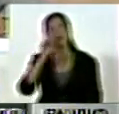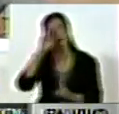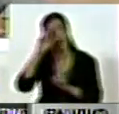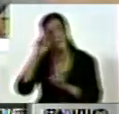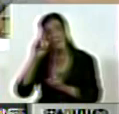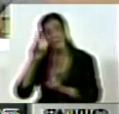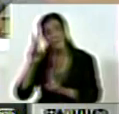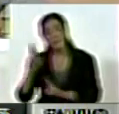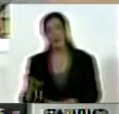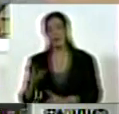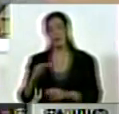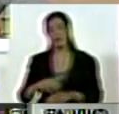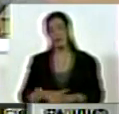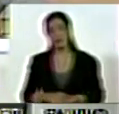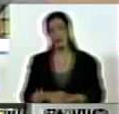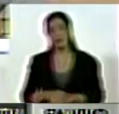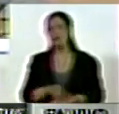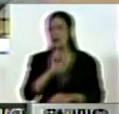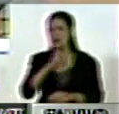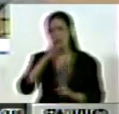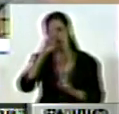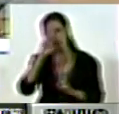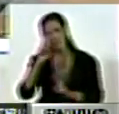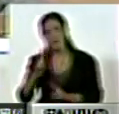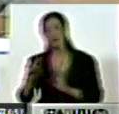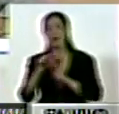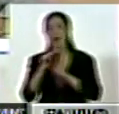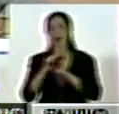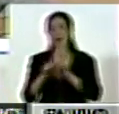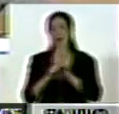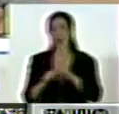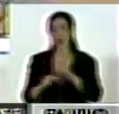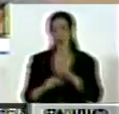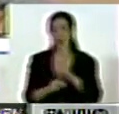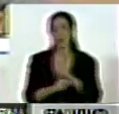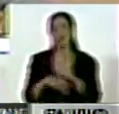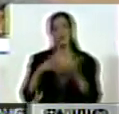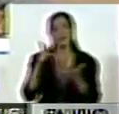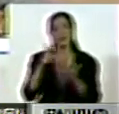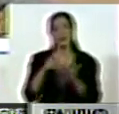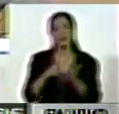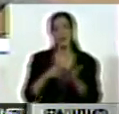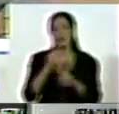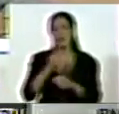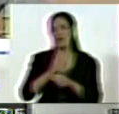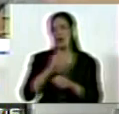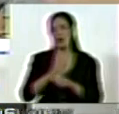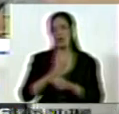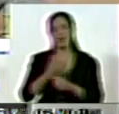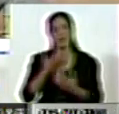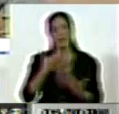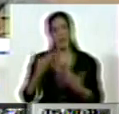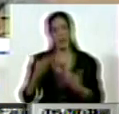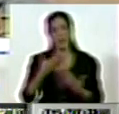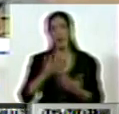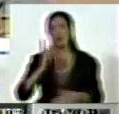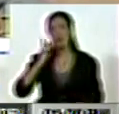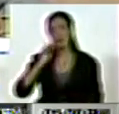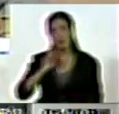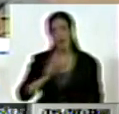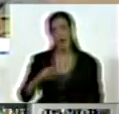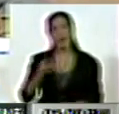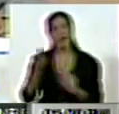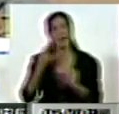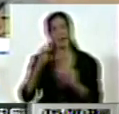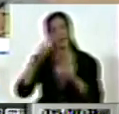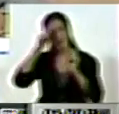código diplomático y respeta las normas que rigen su actuación como un funcionario diplomático, que debe tener una relación